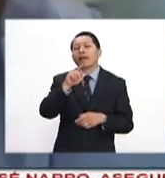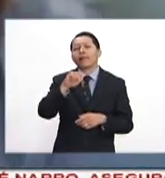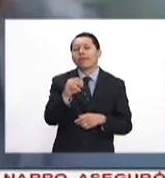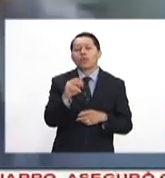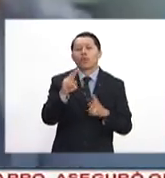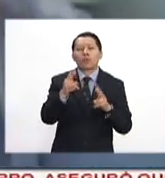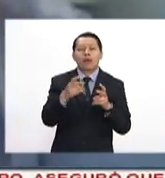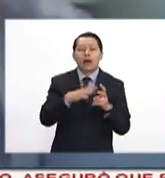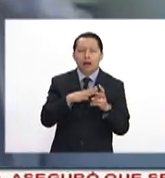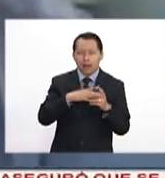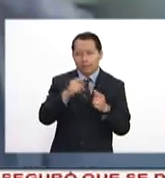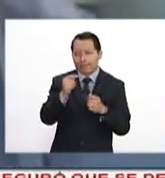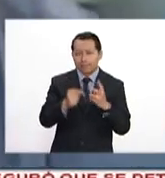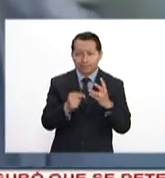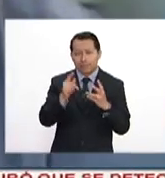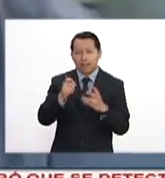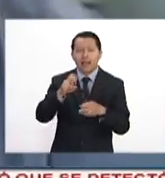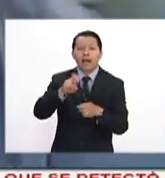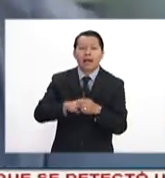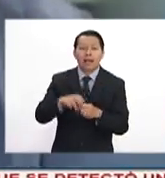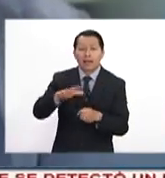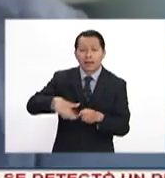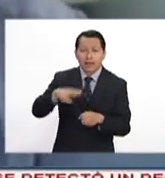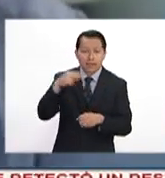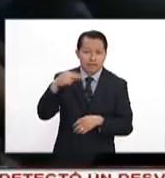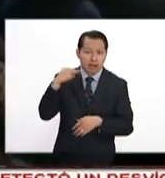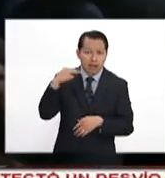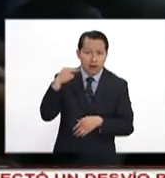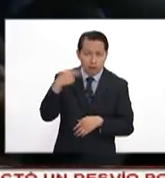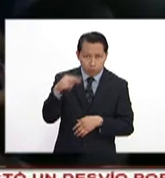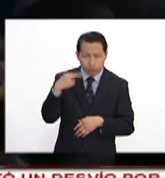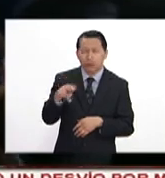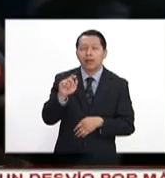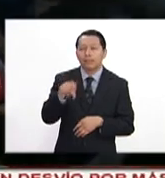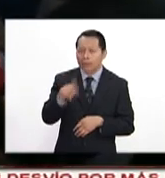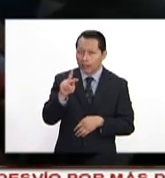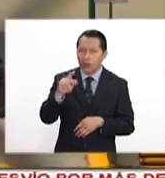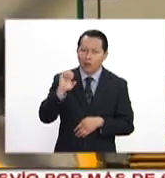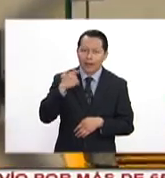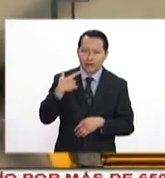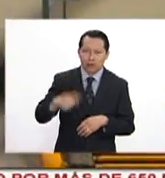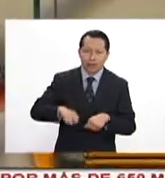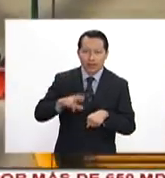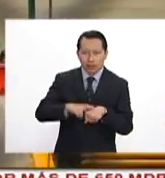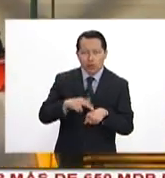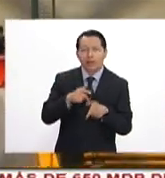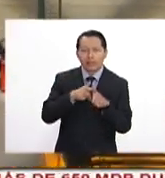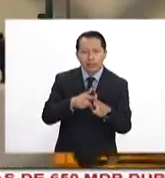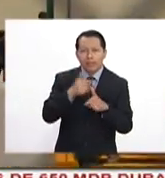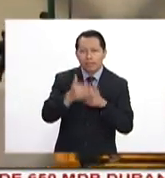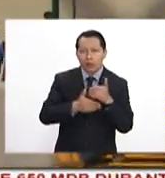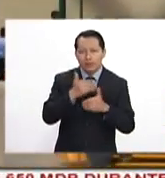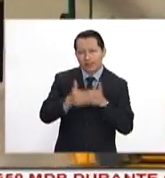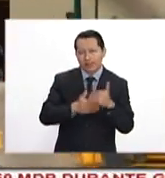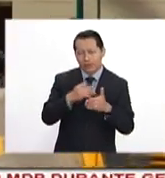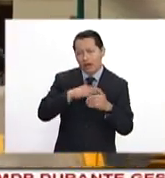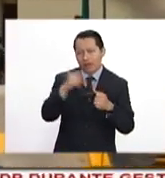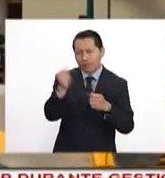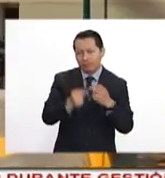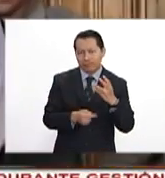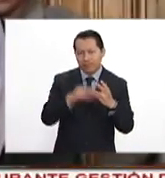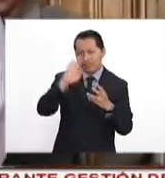los que se le acusa en Veracruz. Pero el exgobernador enfrenta también un proceso de varios